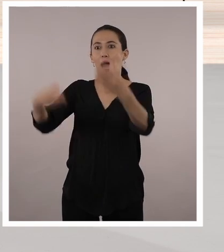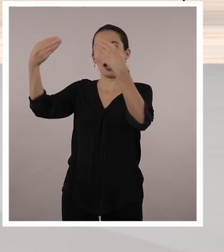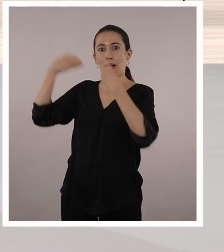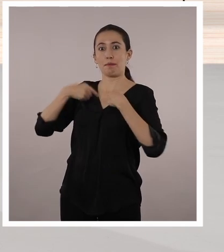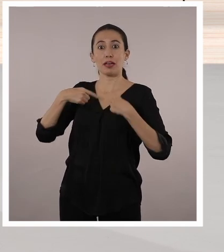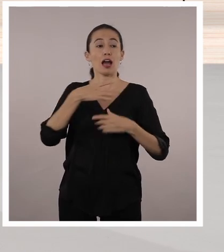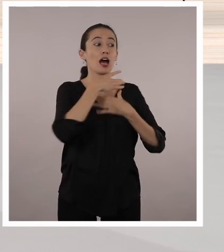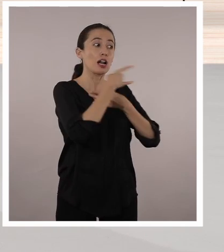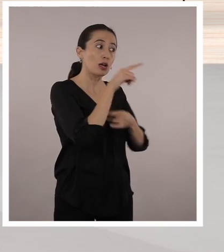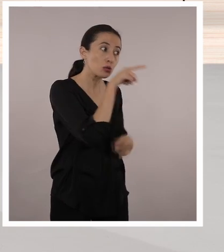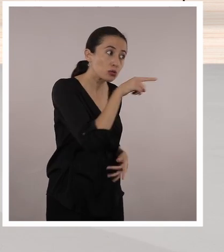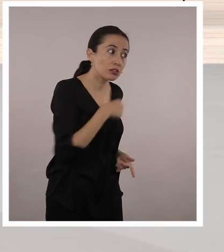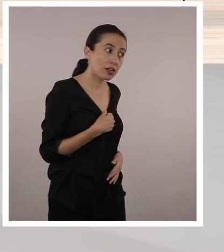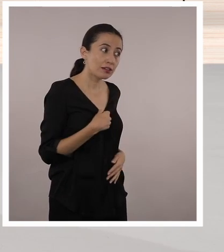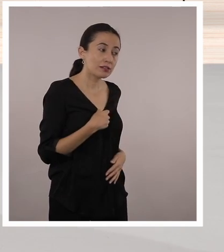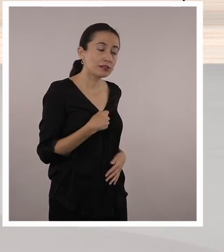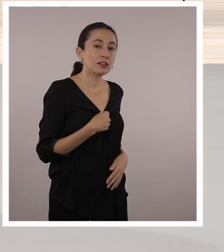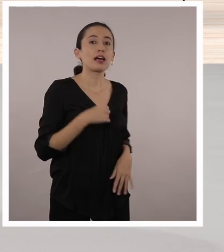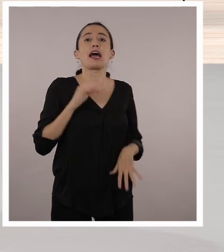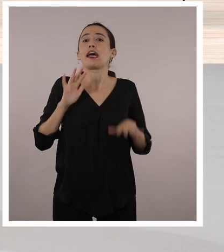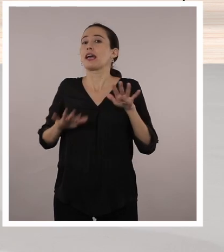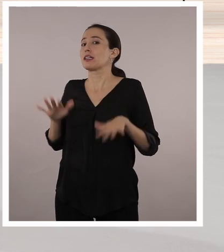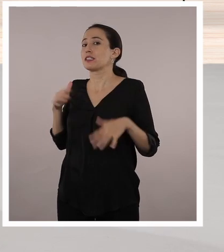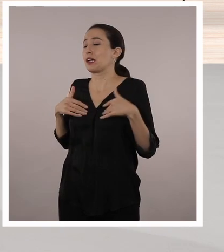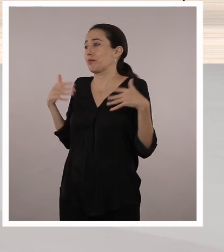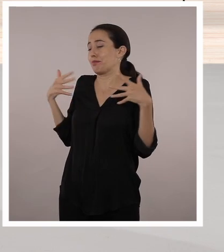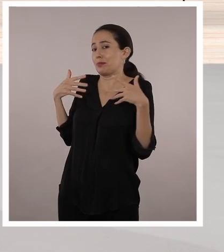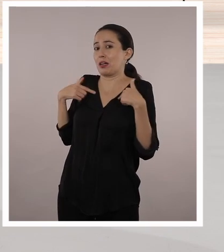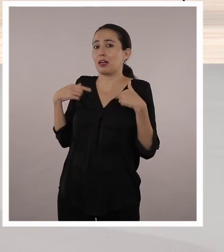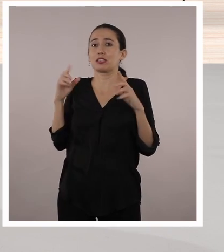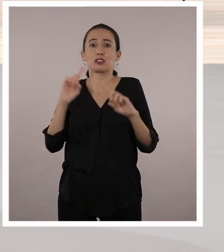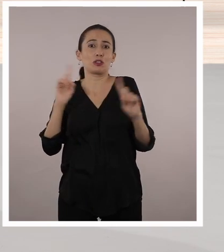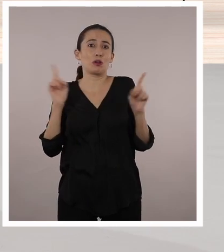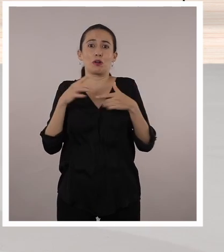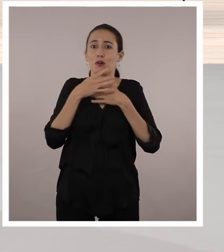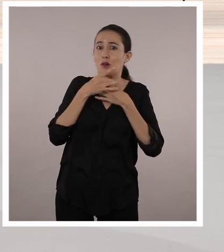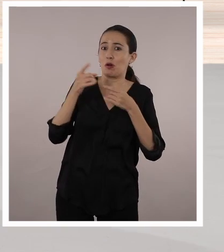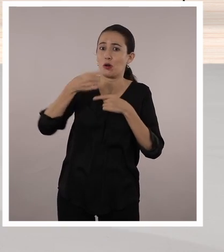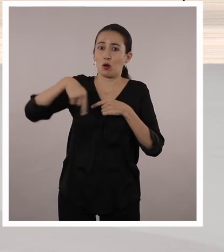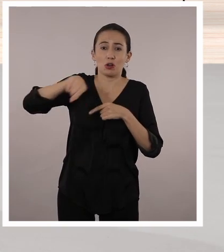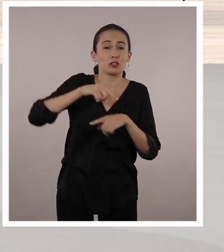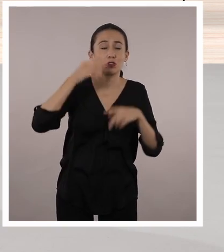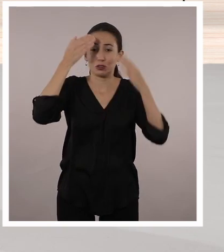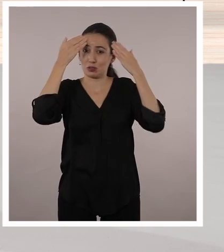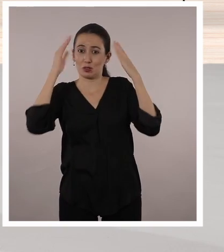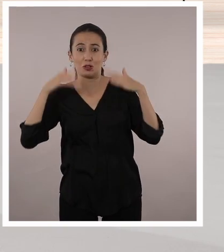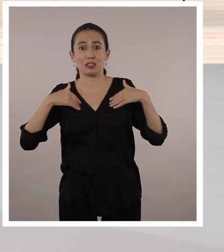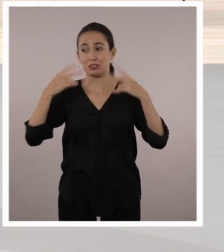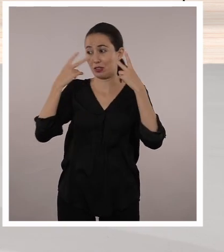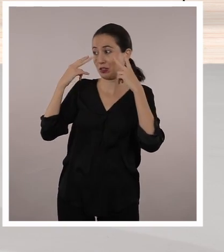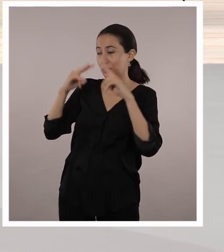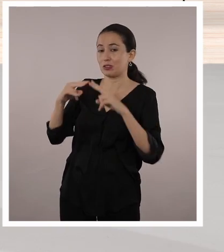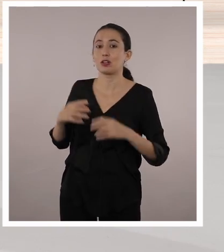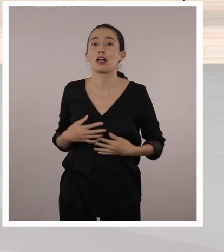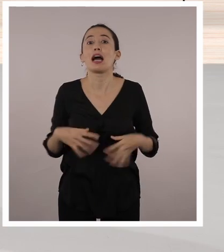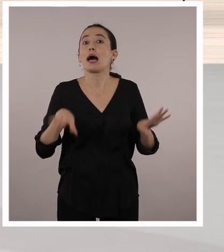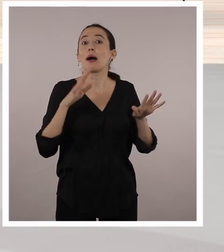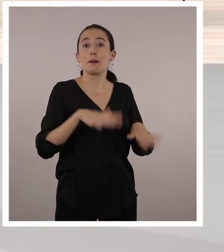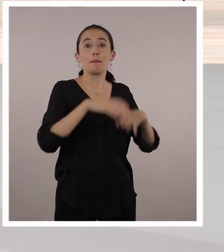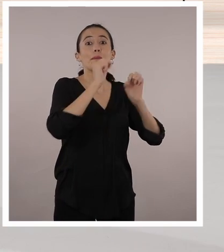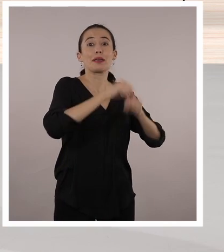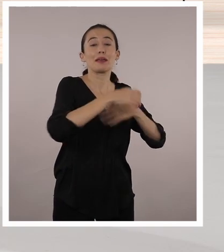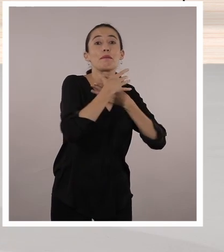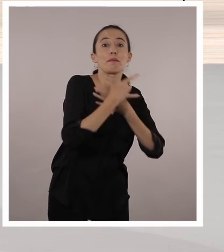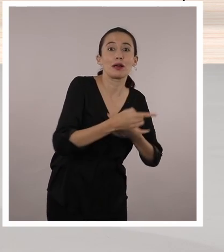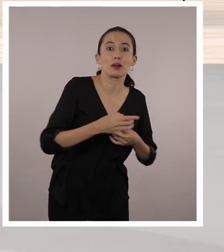contado. Profe, ¿le gustan las leyendas de miedo? Sabes que no son mis favoritas, pero me gustaría conocer algunas porque no las conozco mucho. A